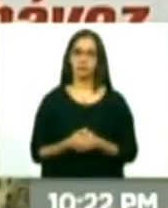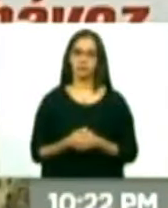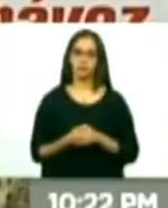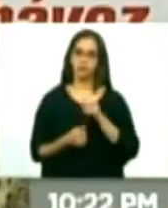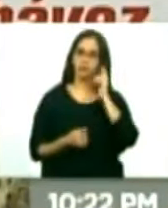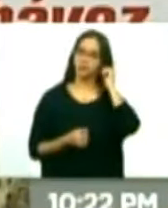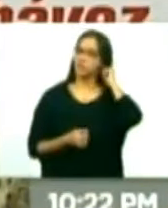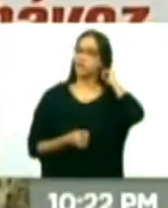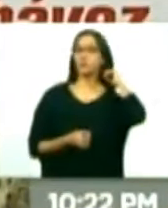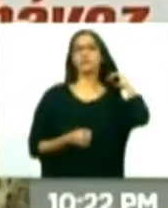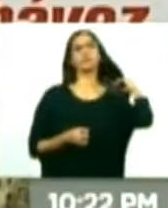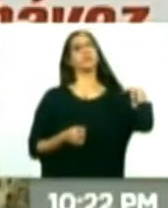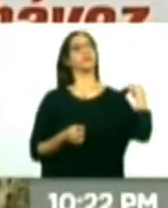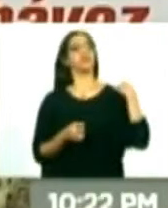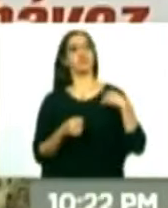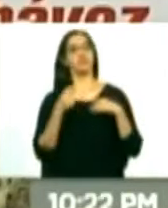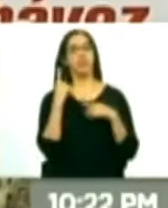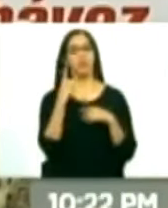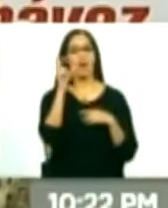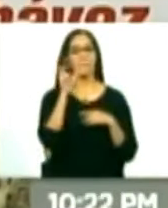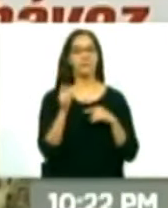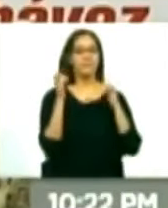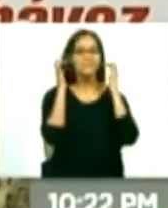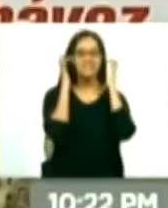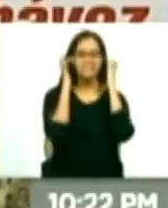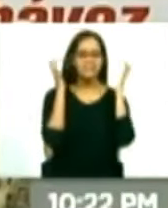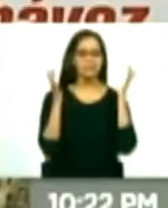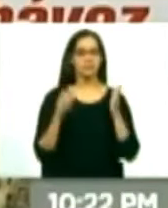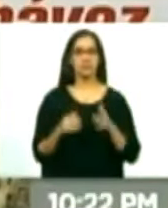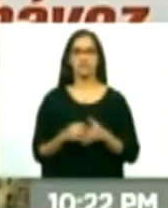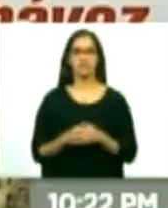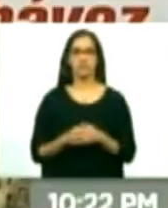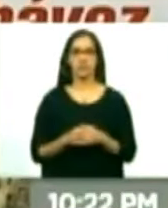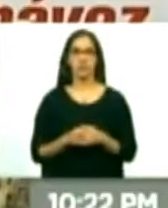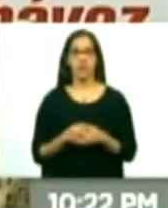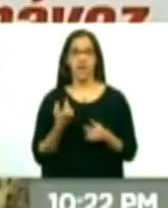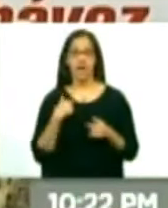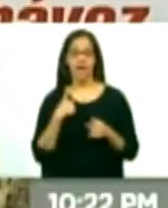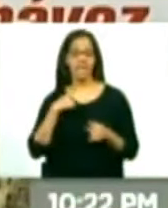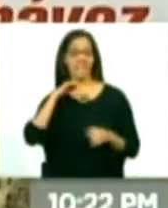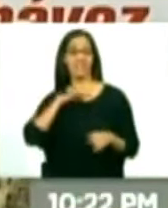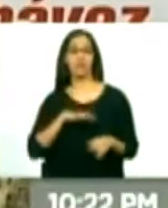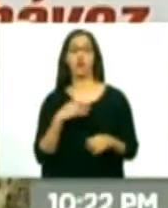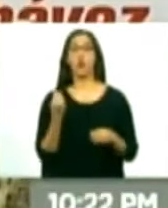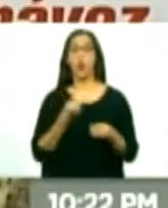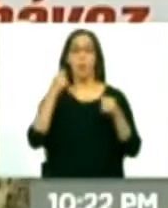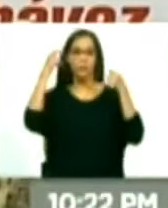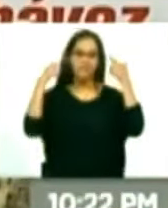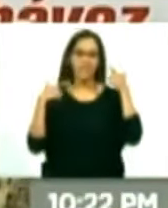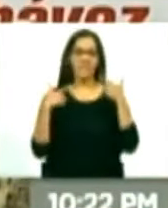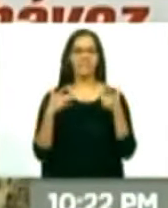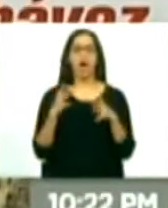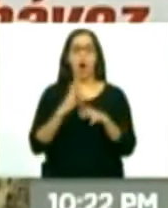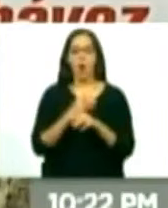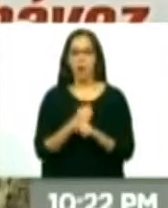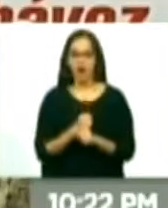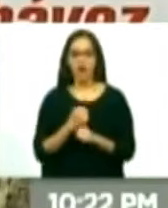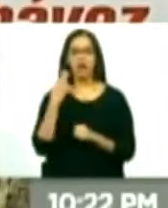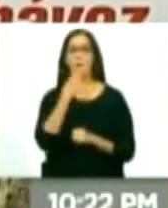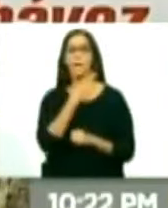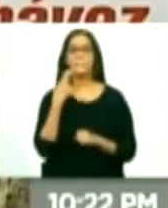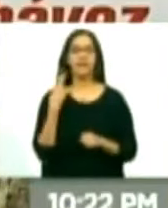de un ser humano con una sabiduría extraordinaria. Aquí estoy como chavista, convencida y